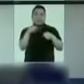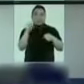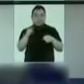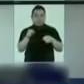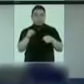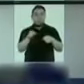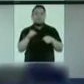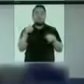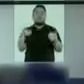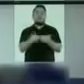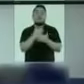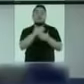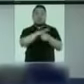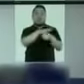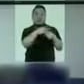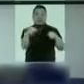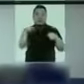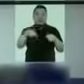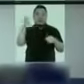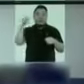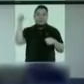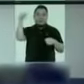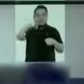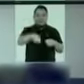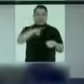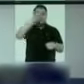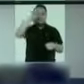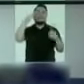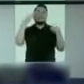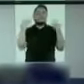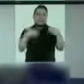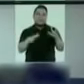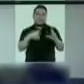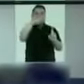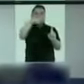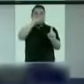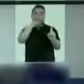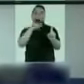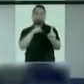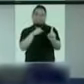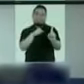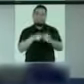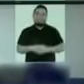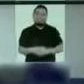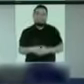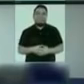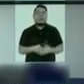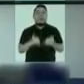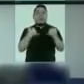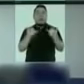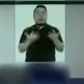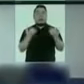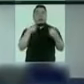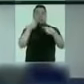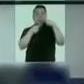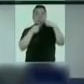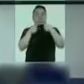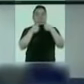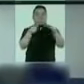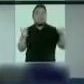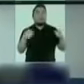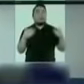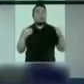entiendo cómo vas 5 años a una facultad y en donde lo primero que creo que te deben explicar es el qué, cómo, cuándo, dónde y por qué.